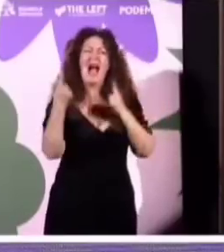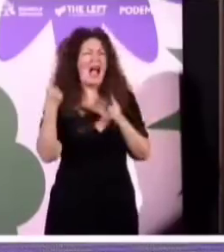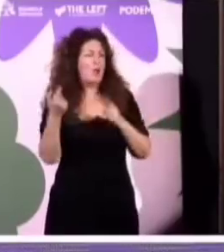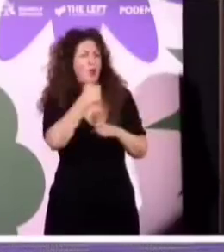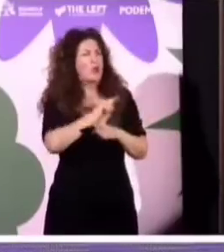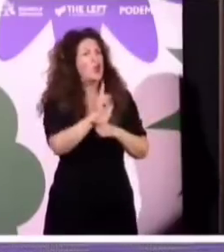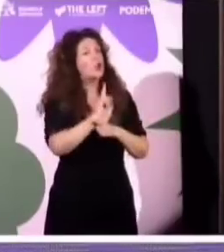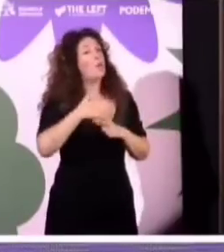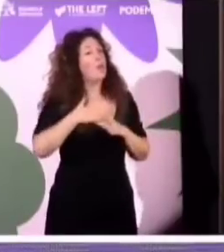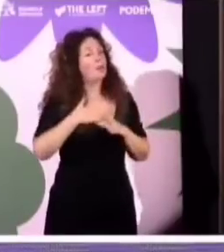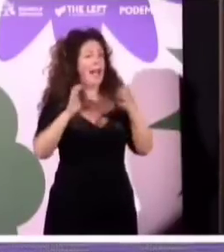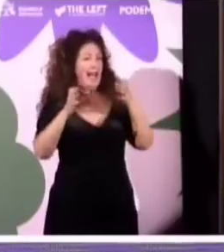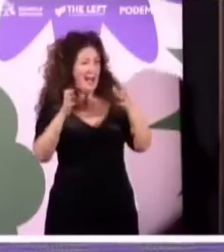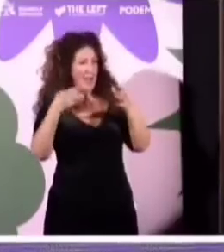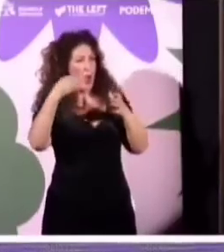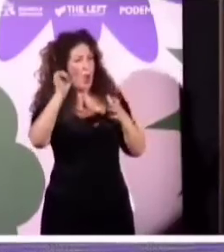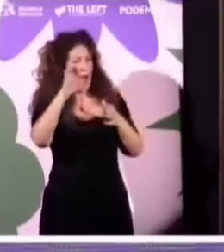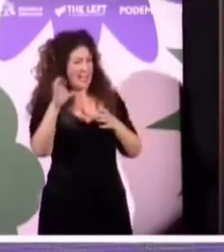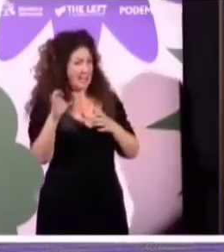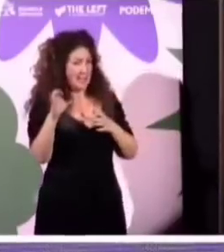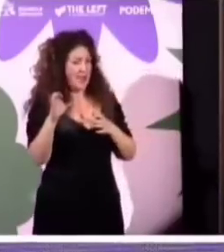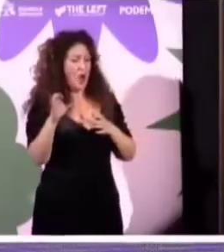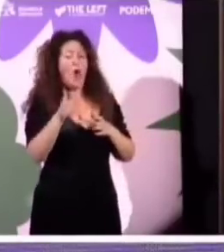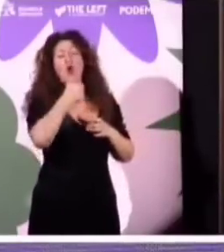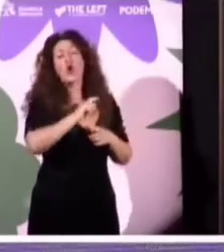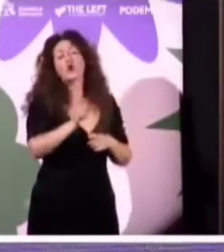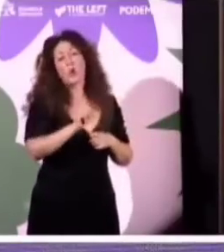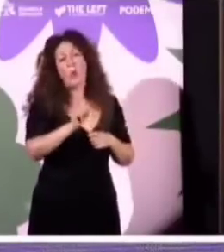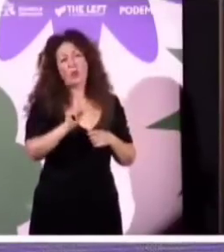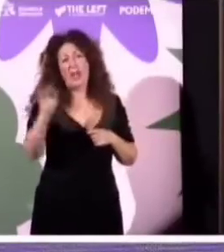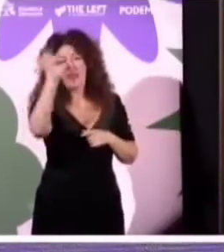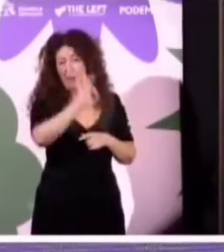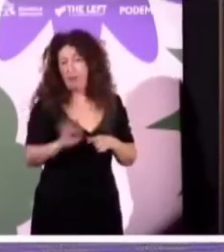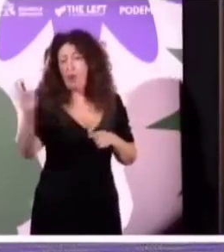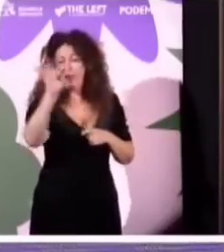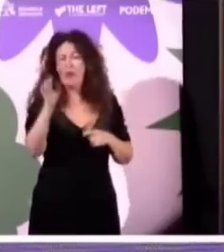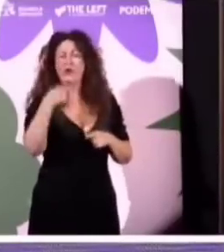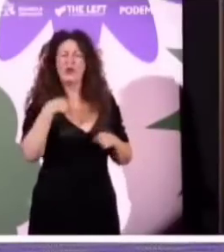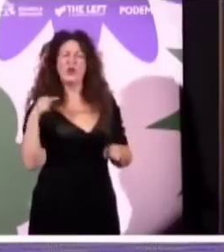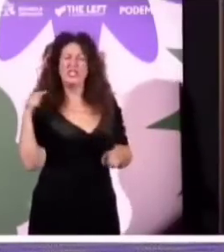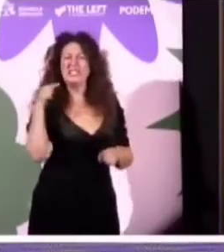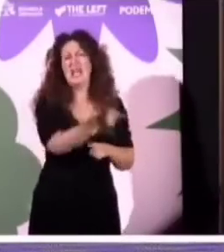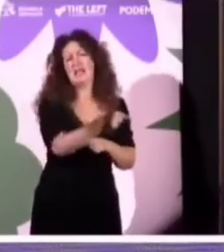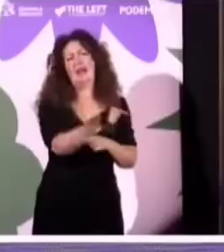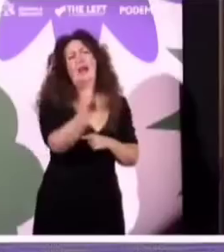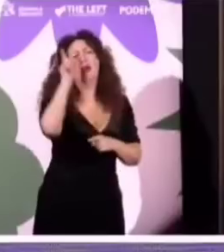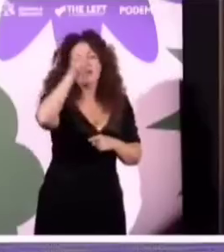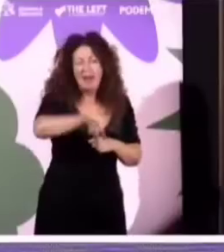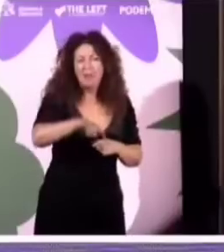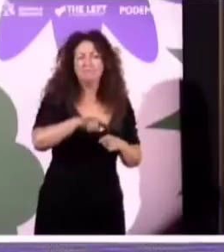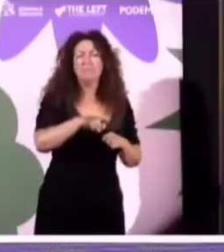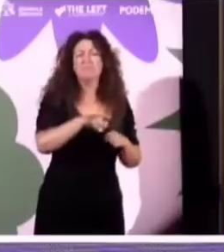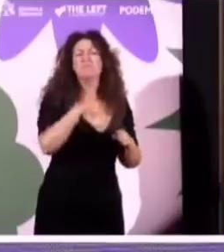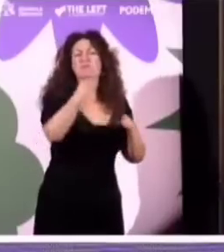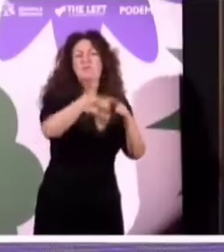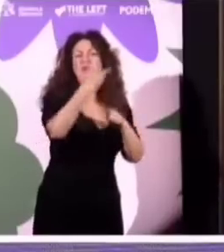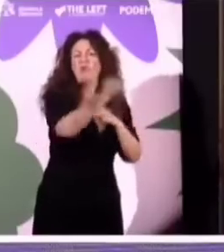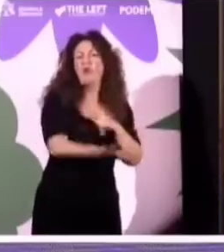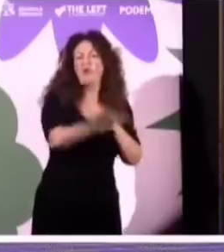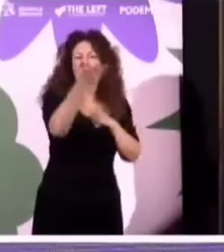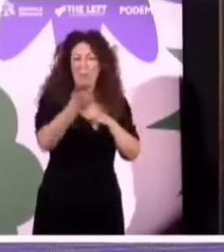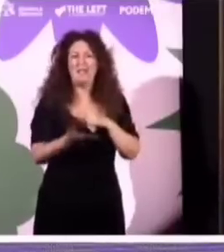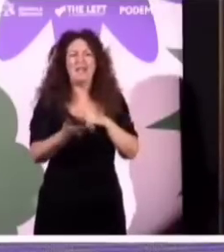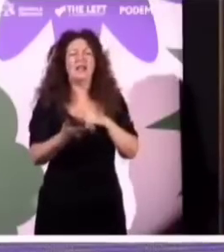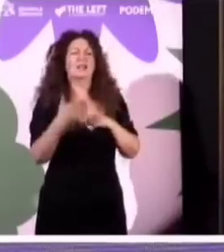de la base, eso es lo que algunos no soportan de Podemos, que hayamos señalado a las piezas fundamentales del gospismo en